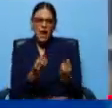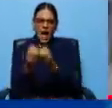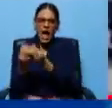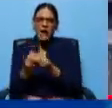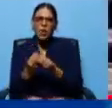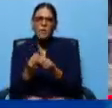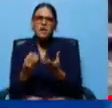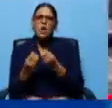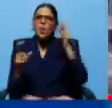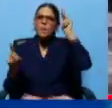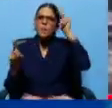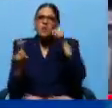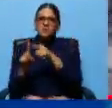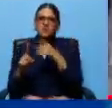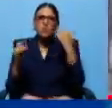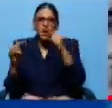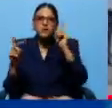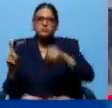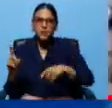acompañado de la maestra